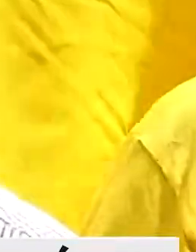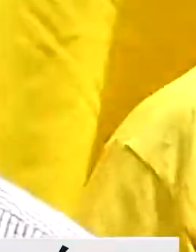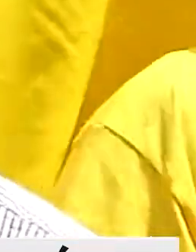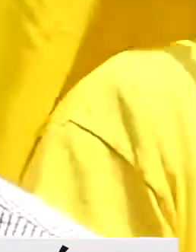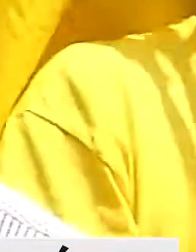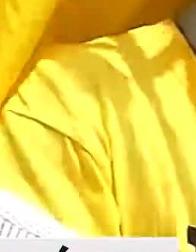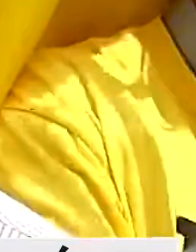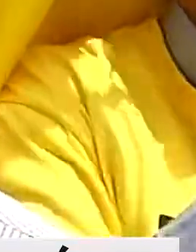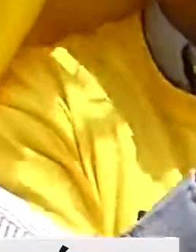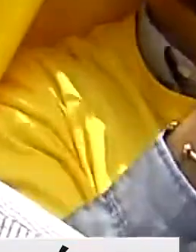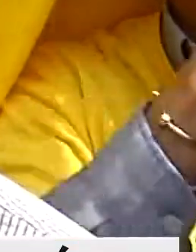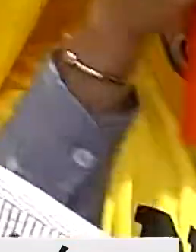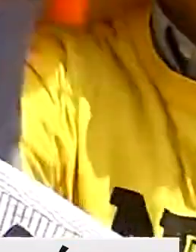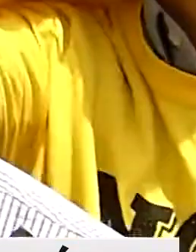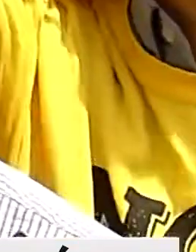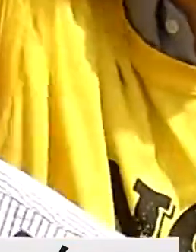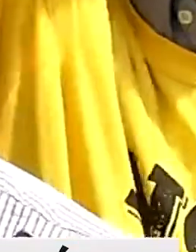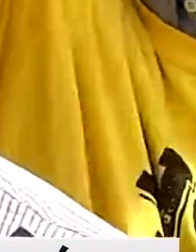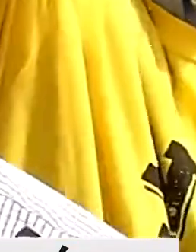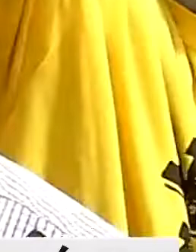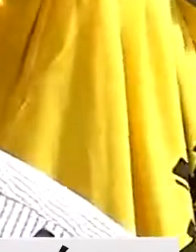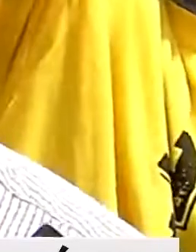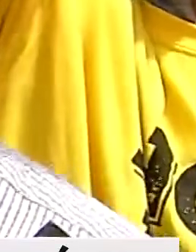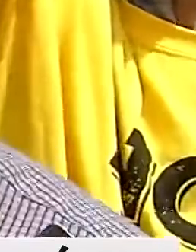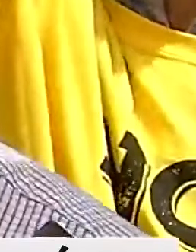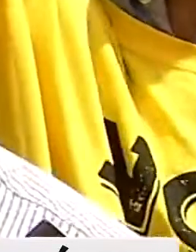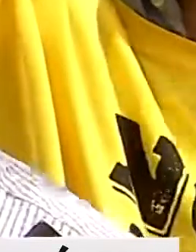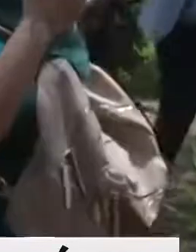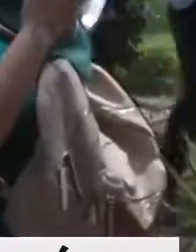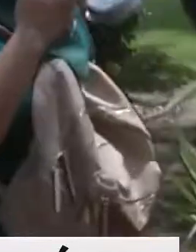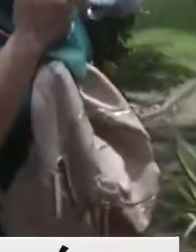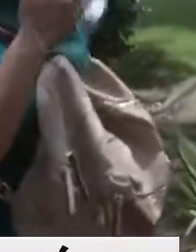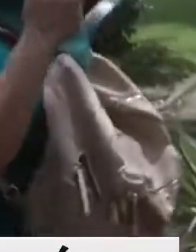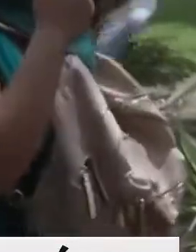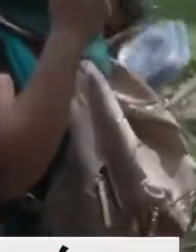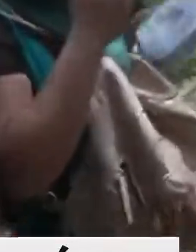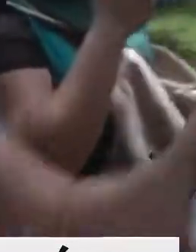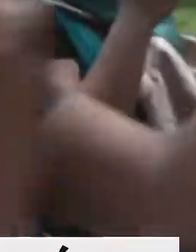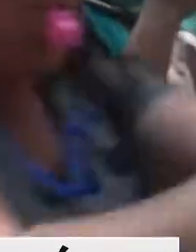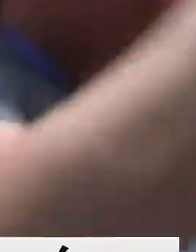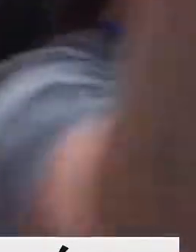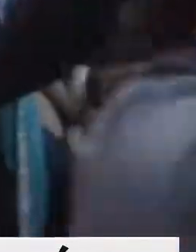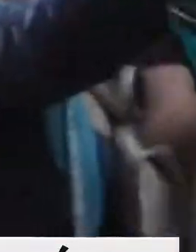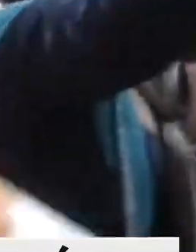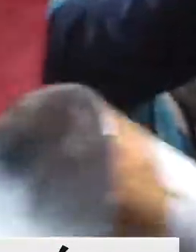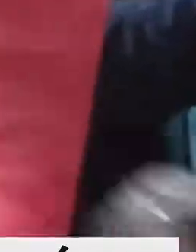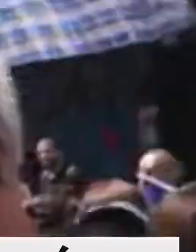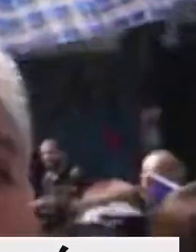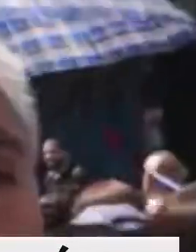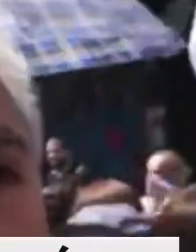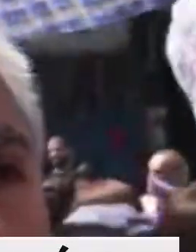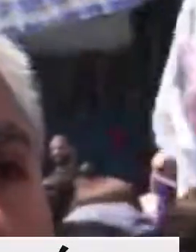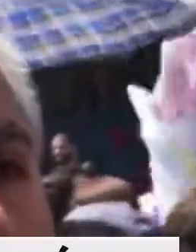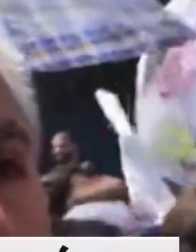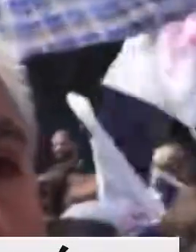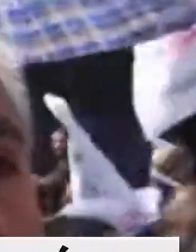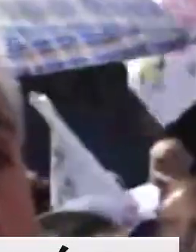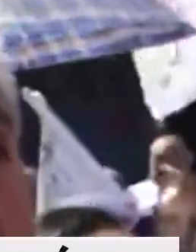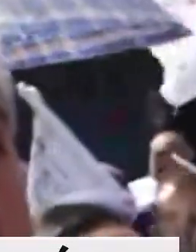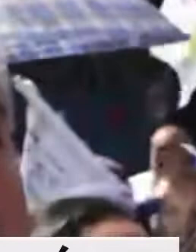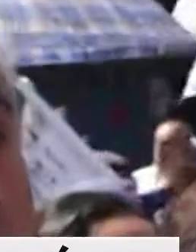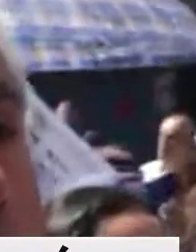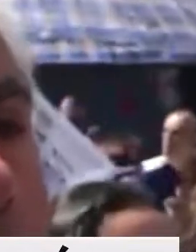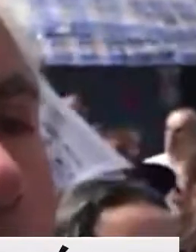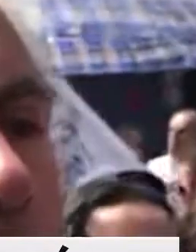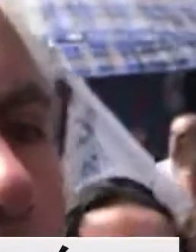Es lo que el pueblo demanda, asamblea constituyente. No sabemos a qué le temen. ¡El pueblo! El único mecanismo que hoy día